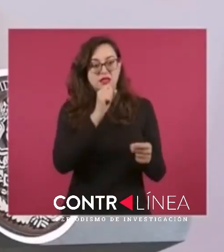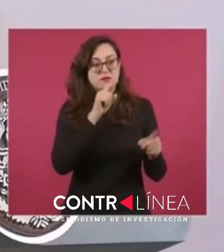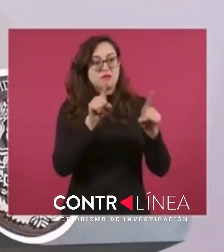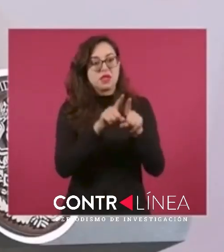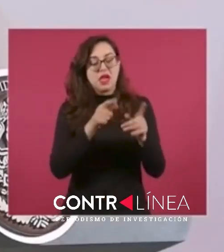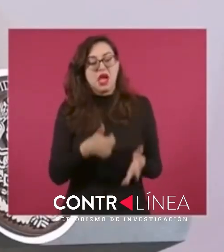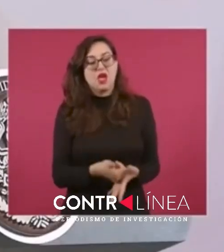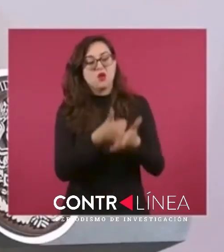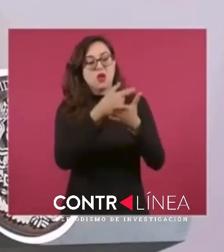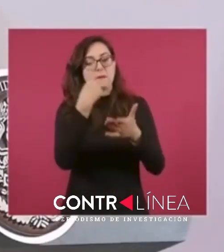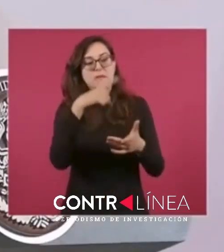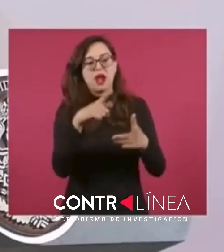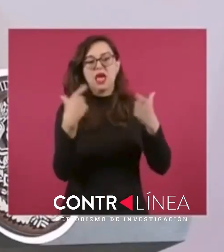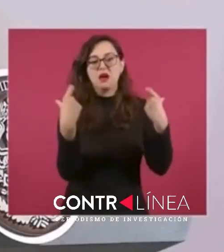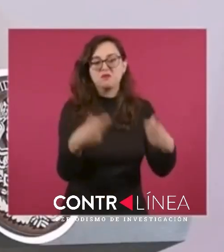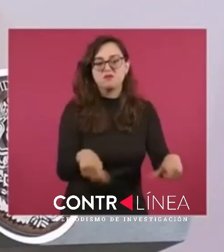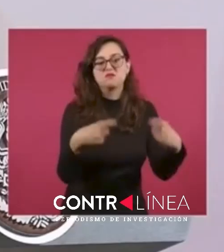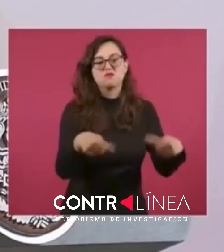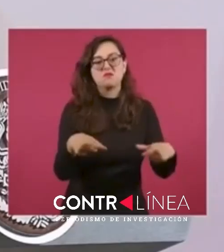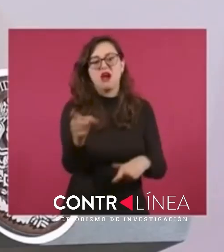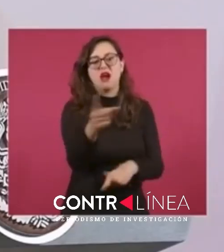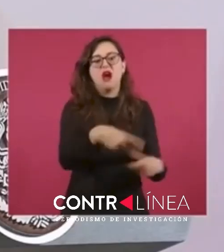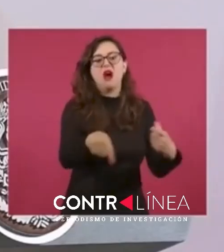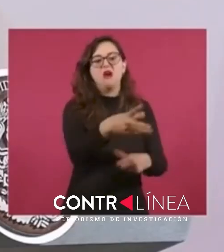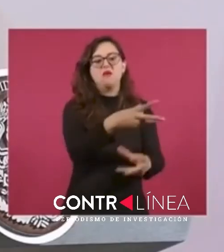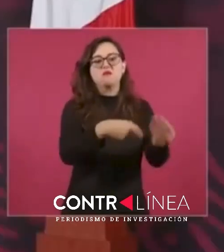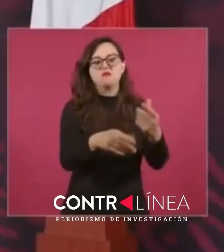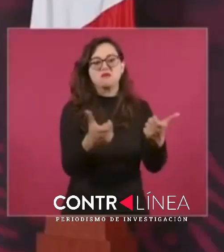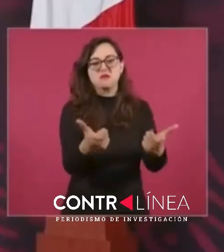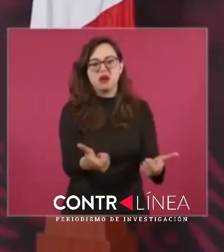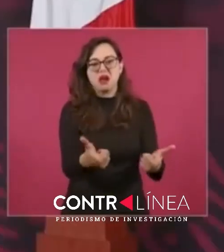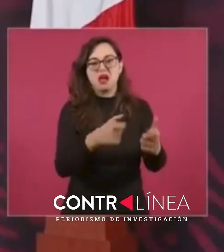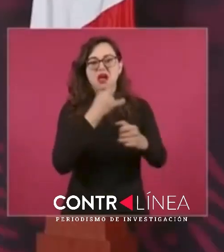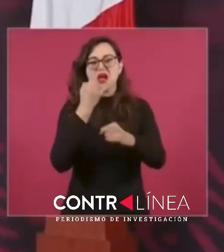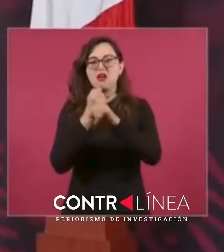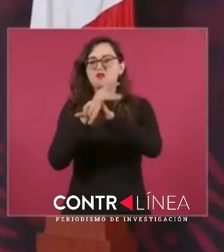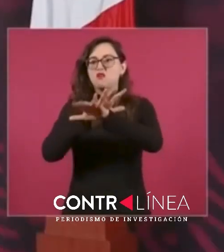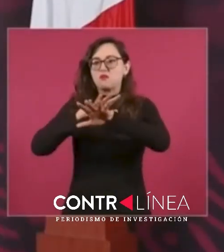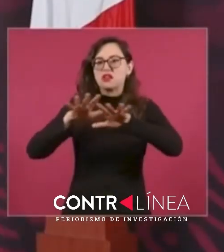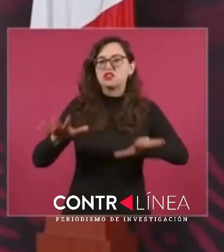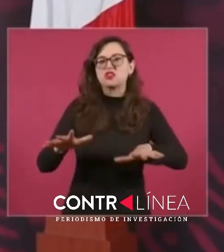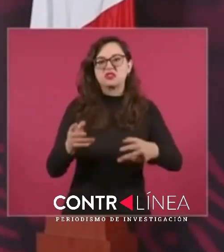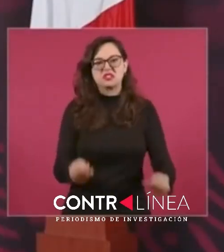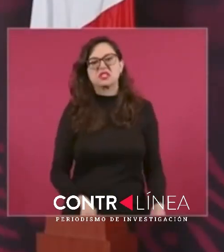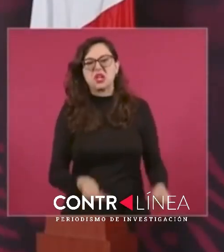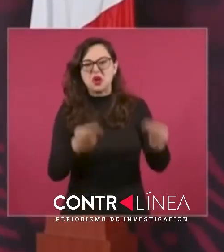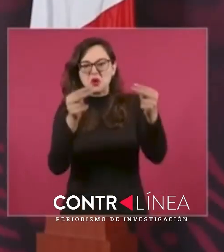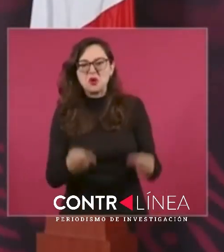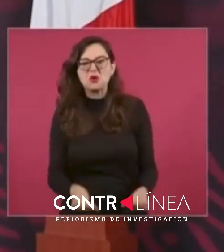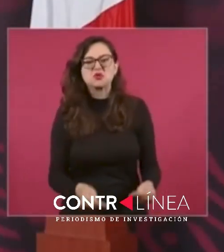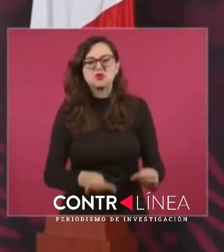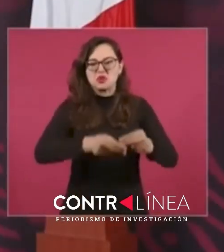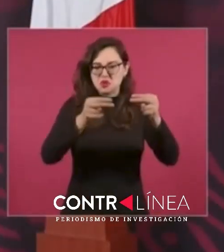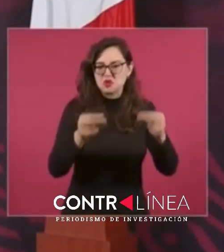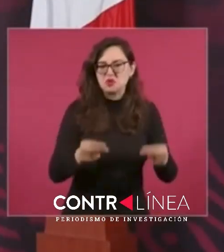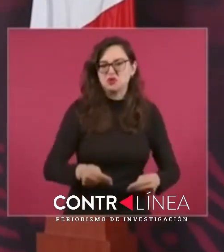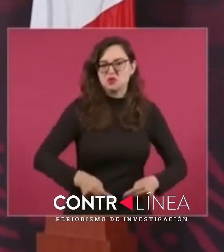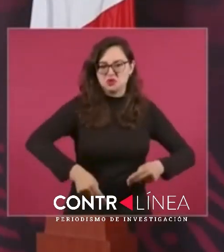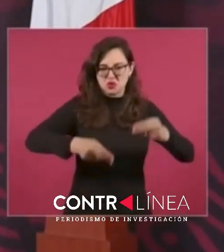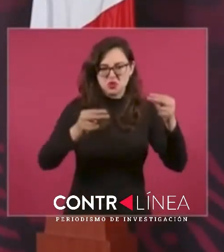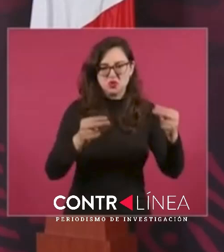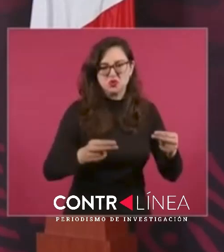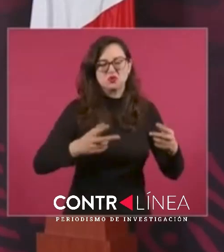a partir de la información, de convertir la información en una mercancía, de volver moneda de cambio la